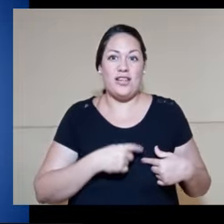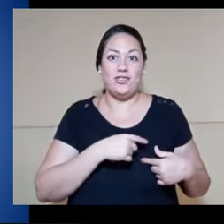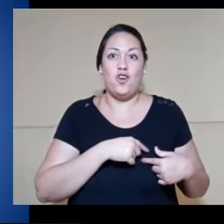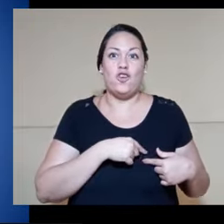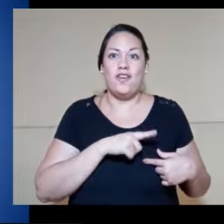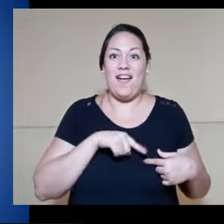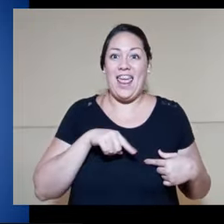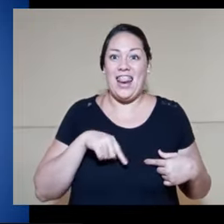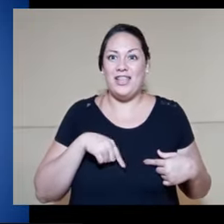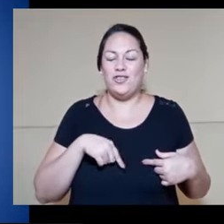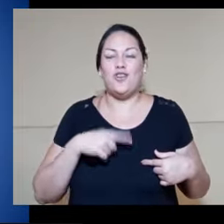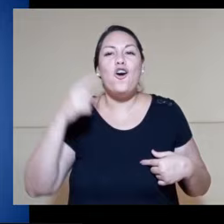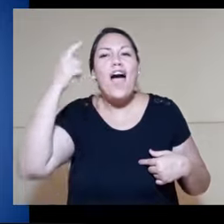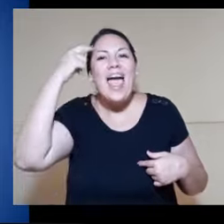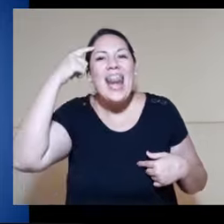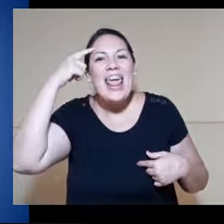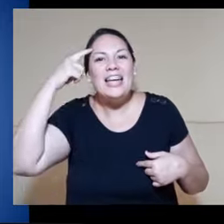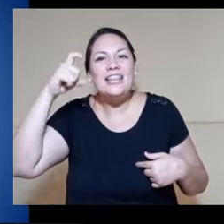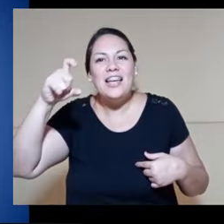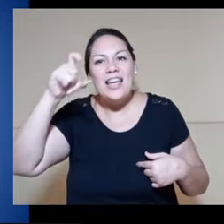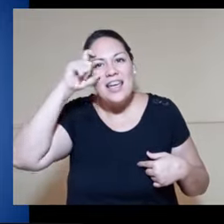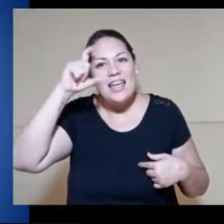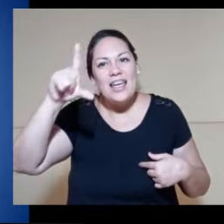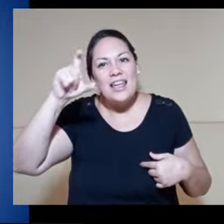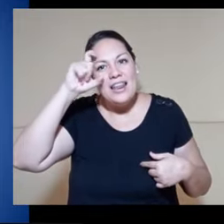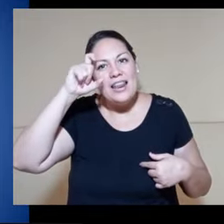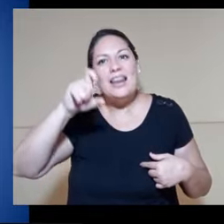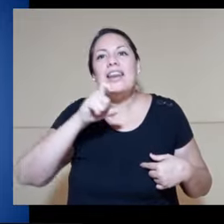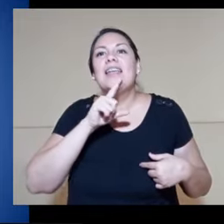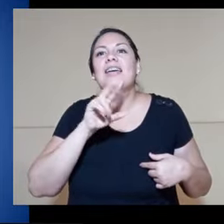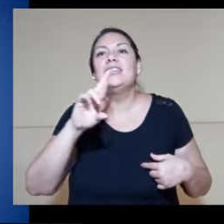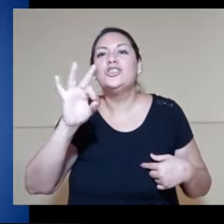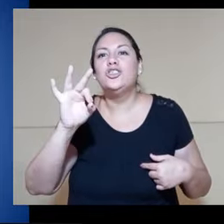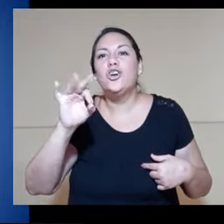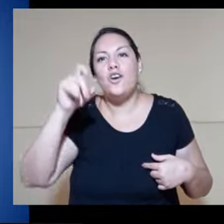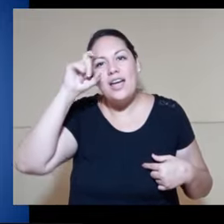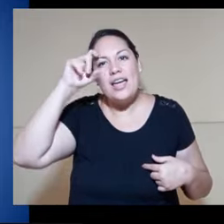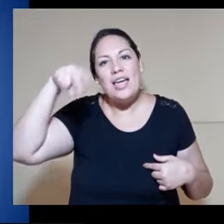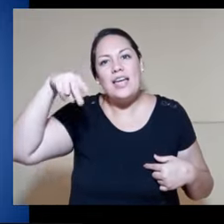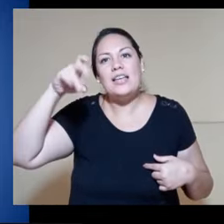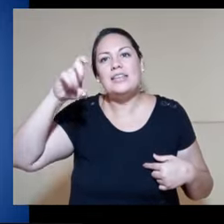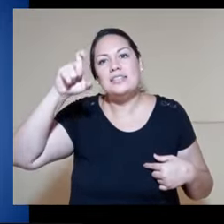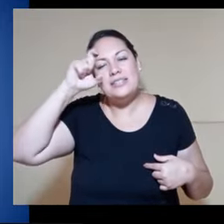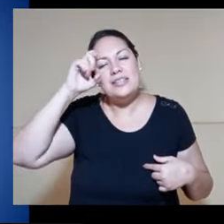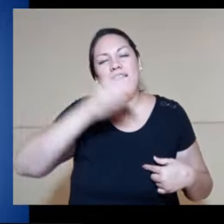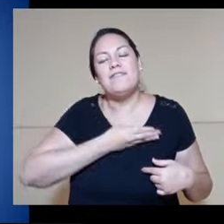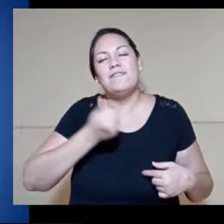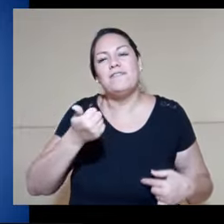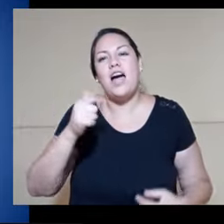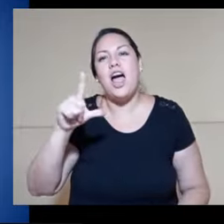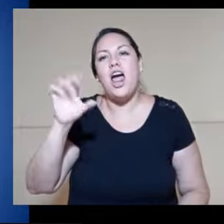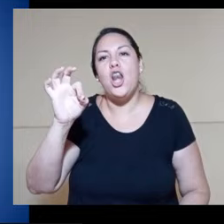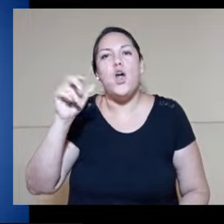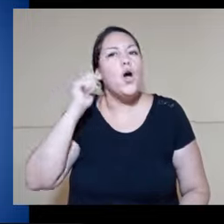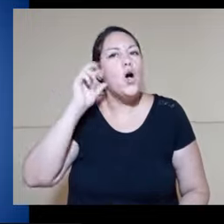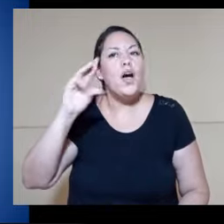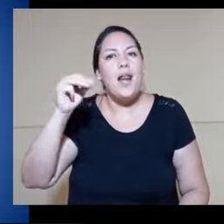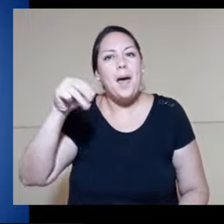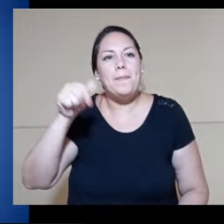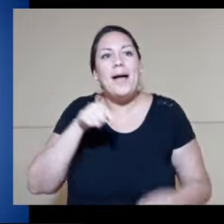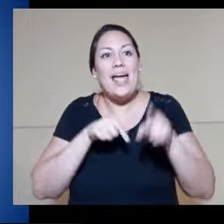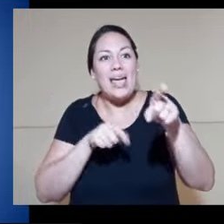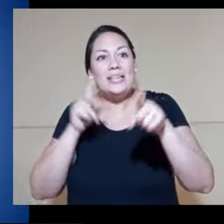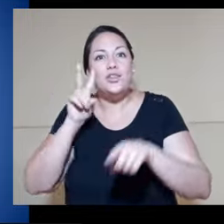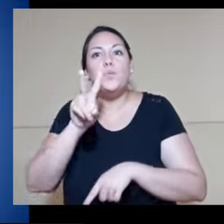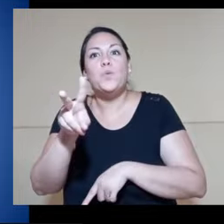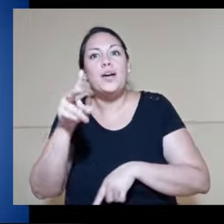un electroencefalograma, los que se han hecho el electroencefalograma, que les ponen los electrones en la cabeza, es esto. Están viendo esas ondas que